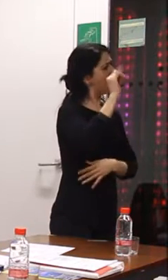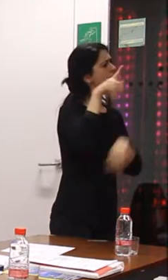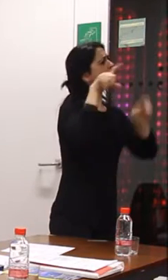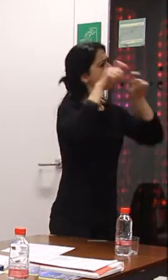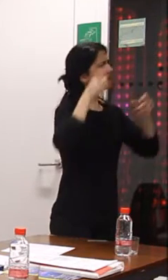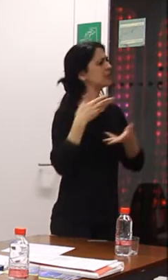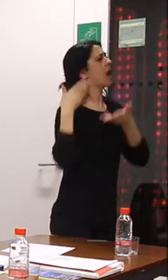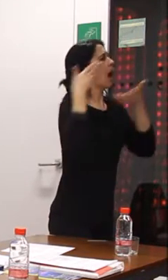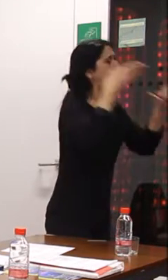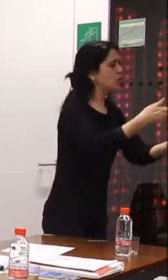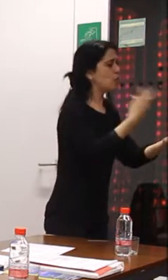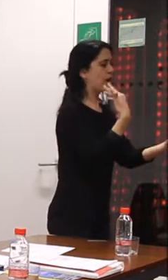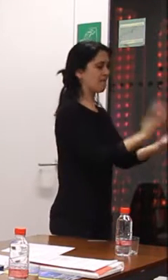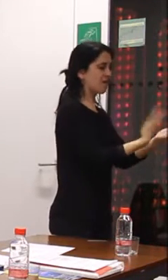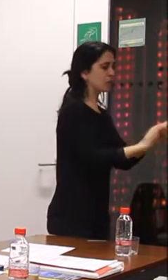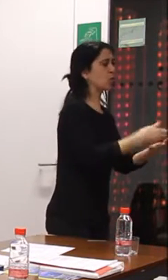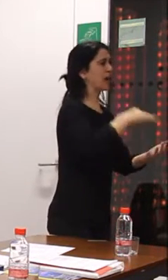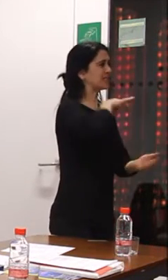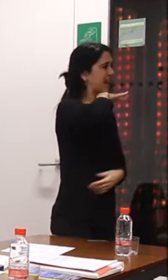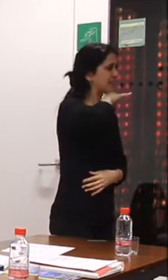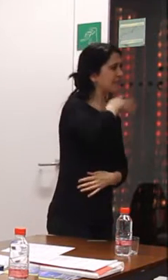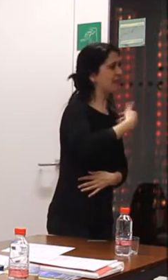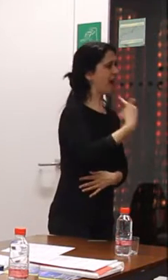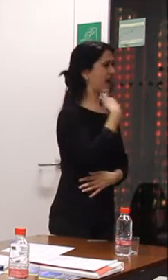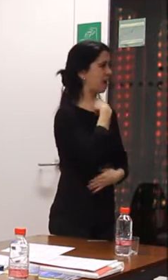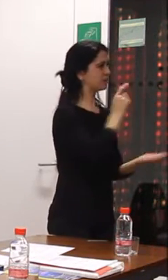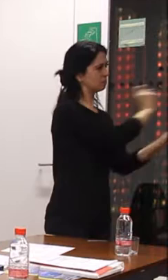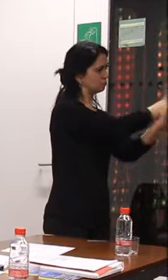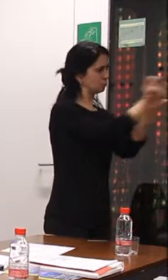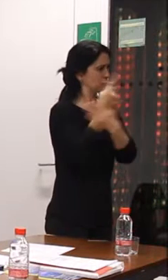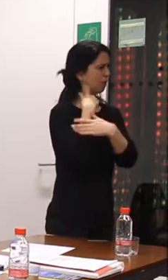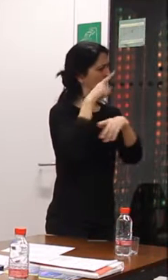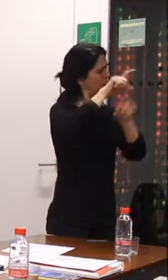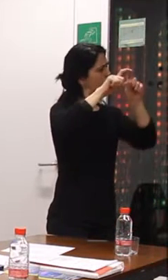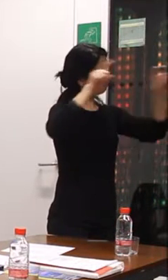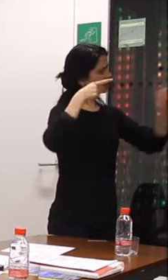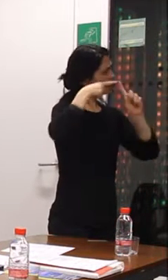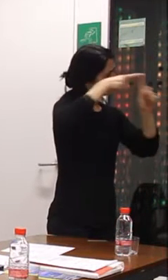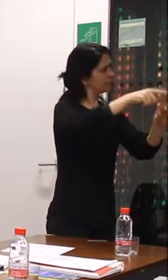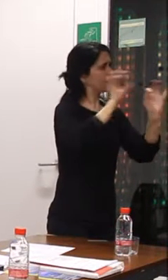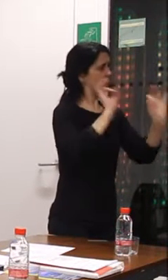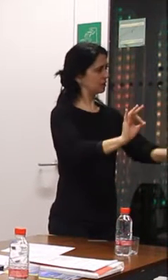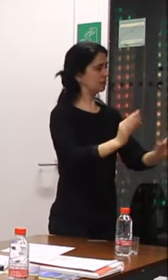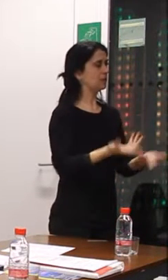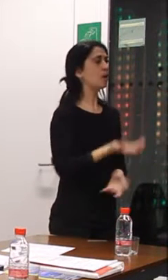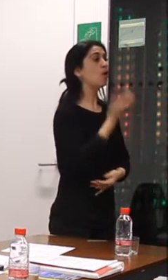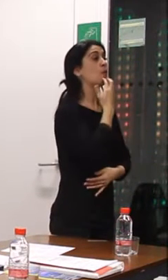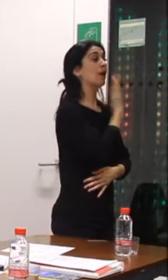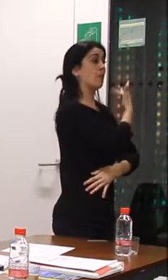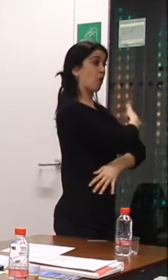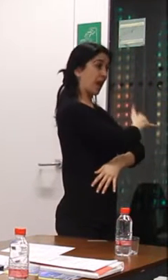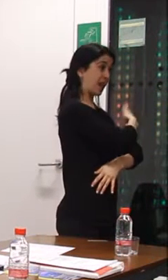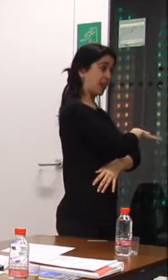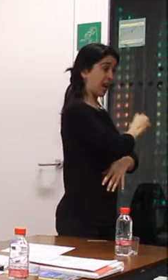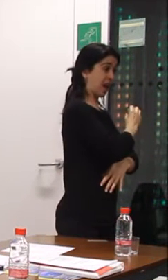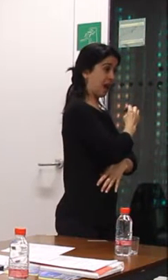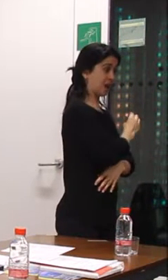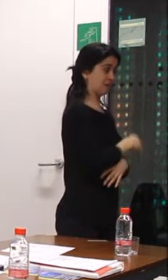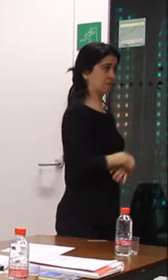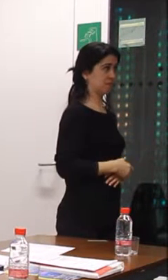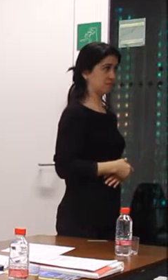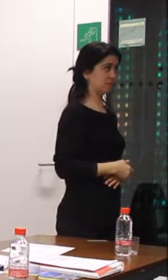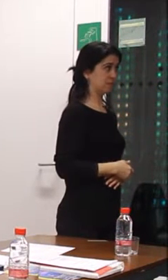de la electricidad. El apoyo económico en invierno, especialmente por ejemplo en Gran Bretaña. En Gran Bretaña